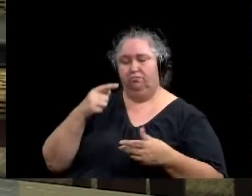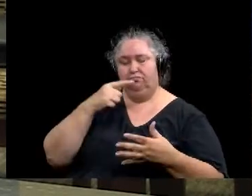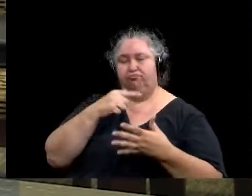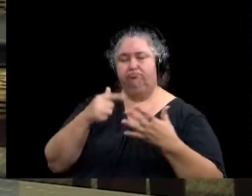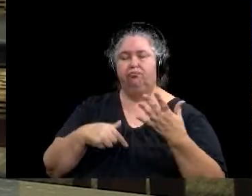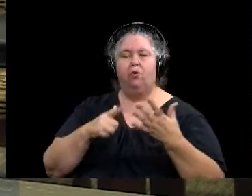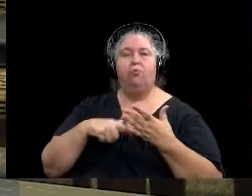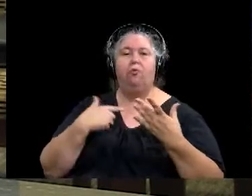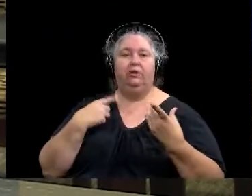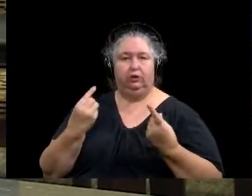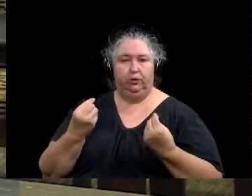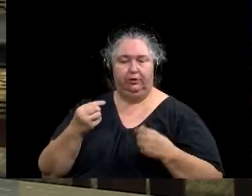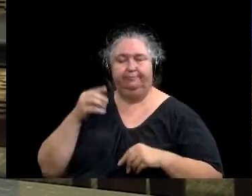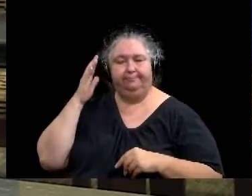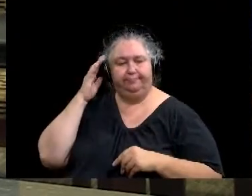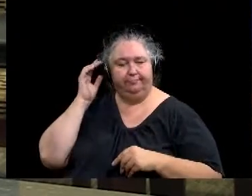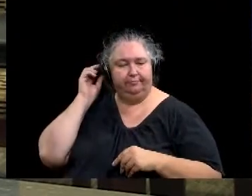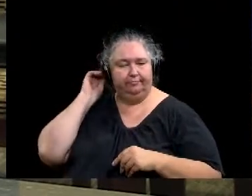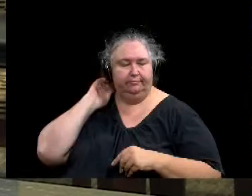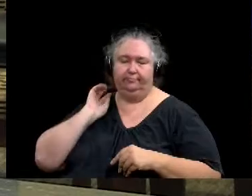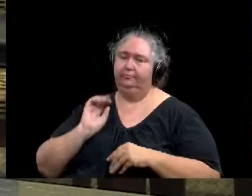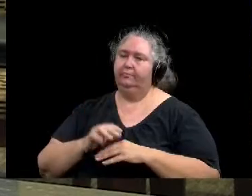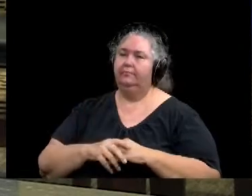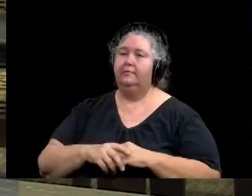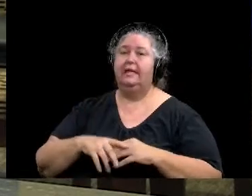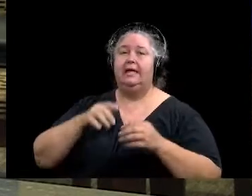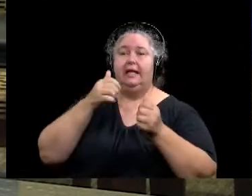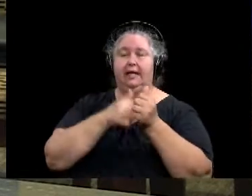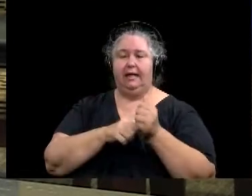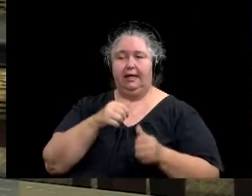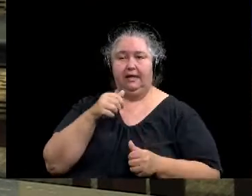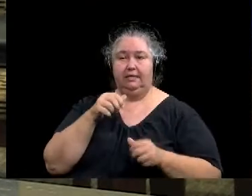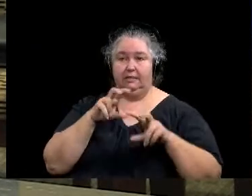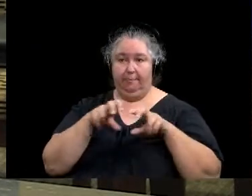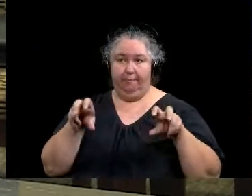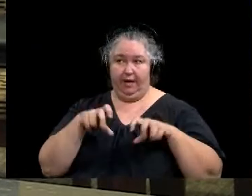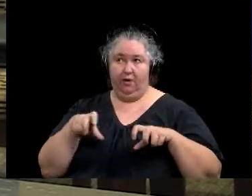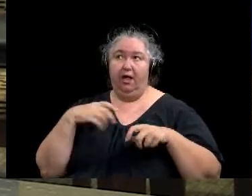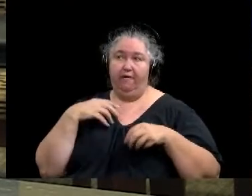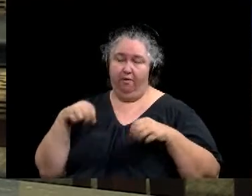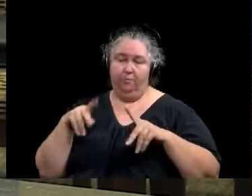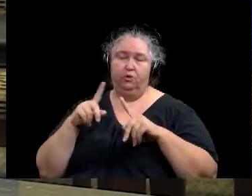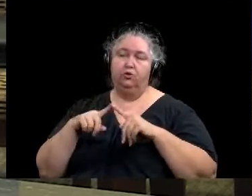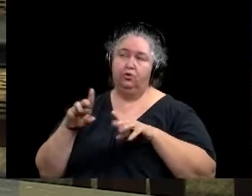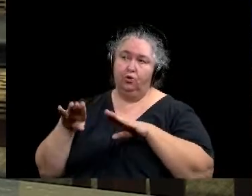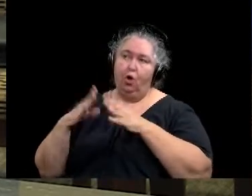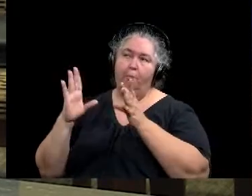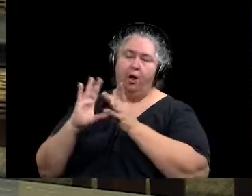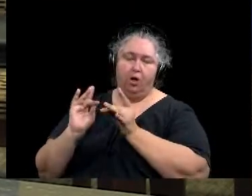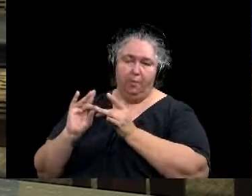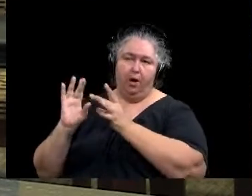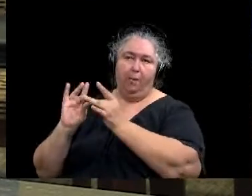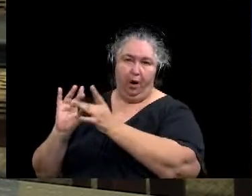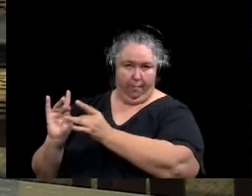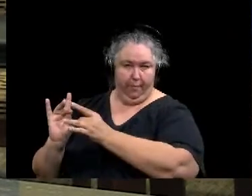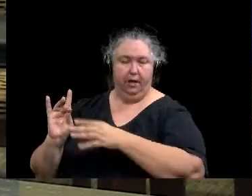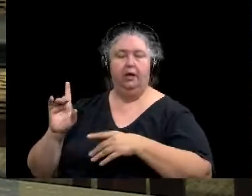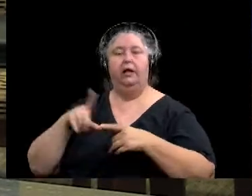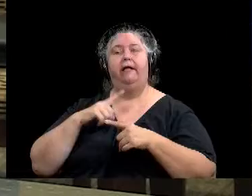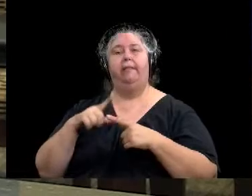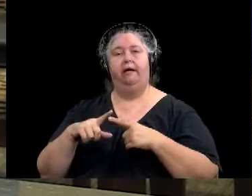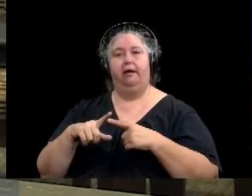nuestro panel de externa cada uno de nuestro panelista tendrá oportunidad